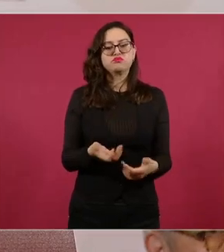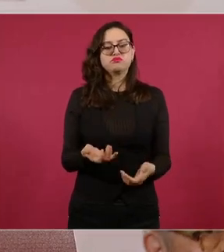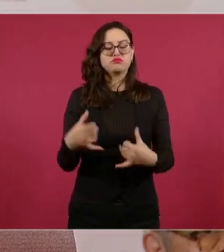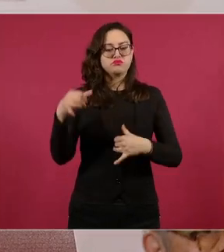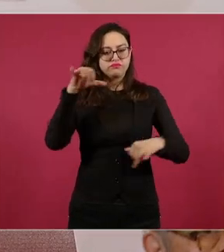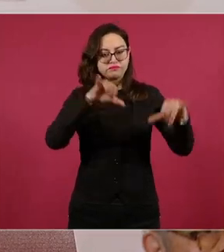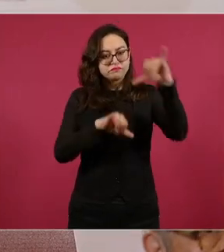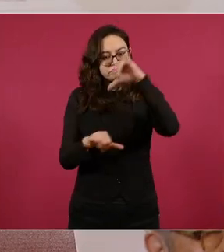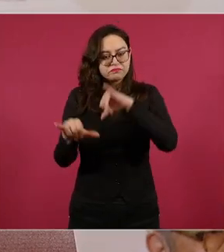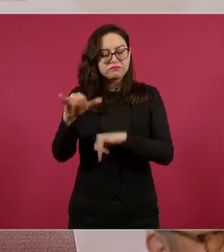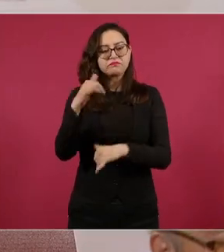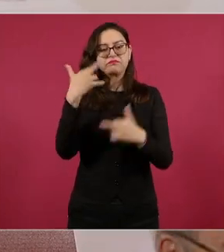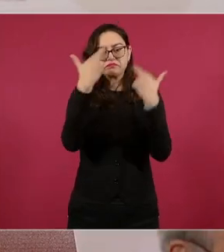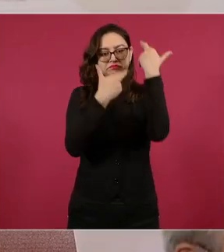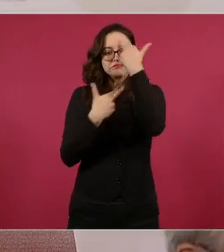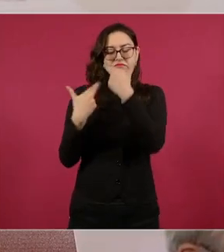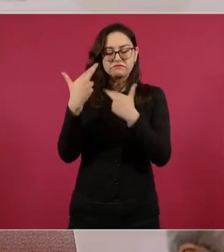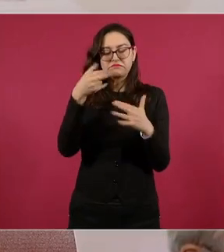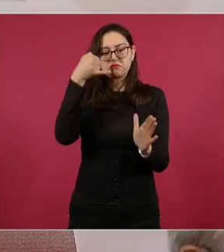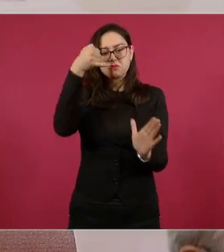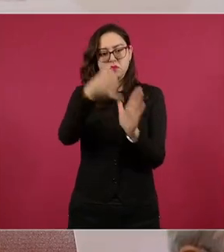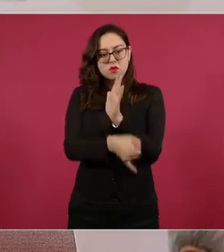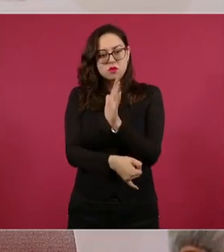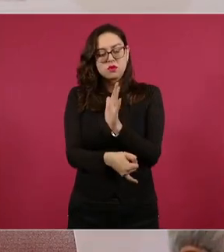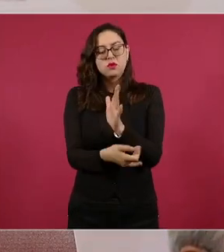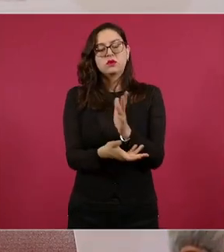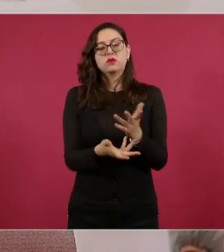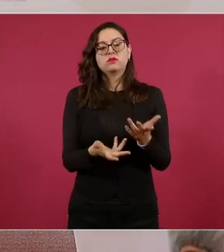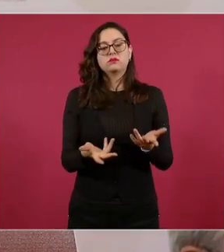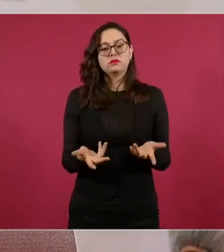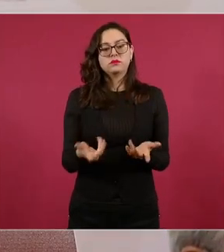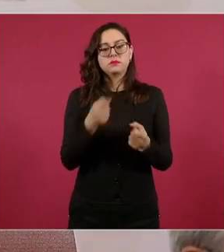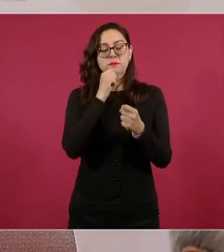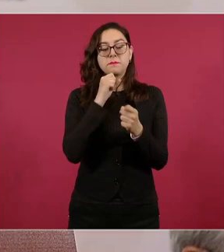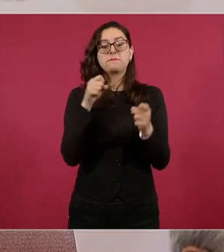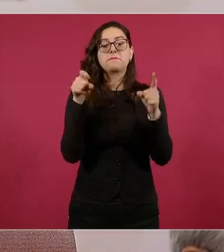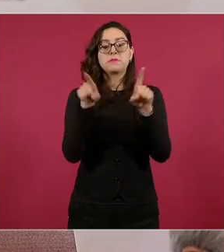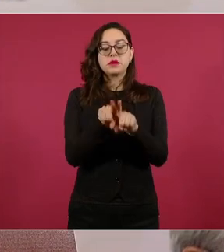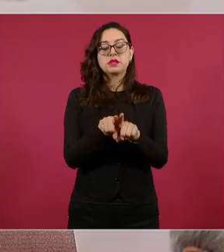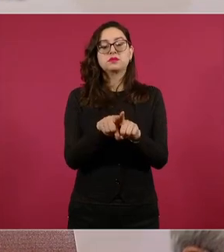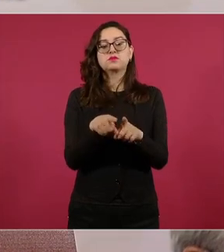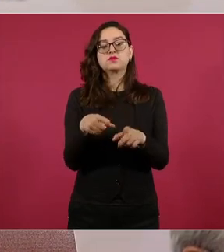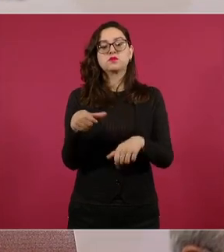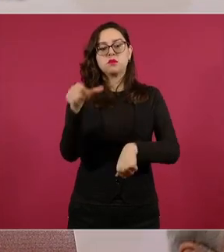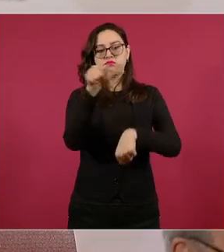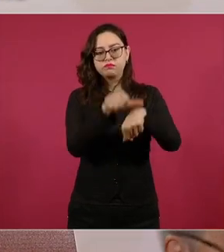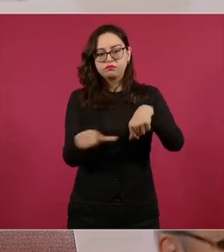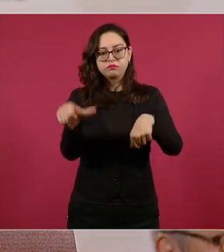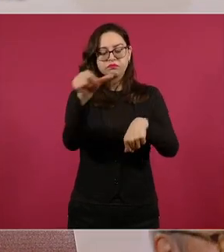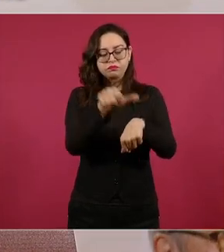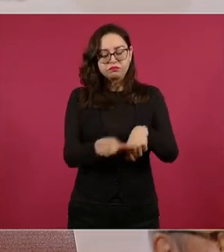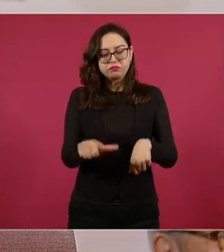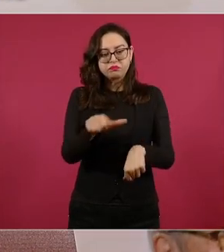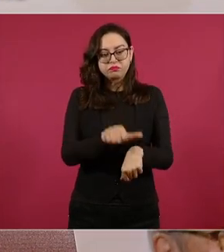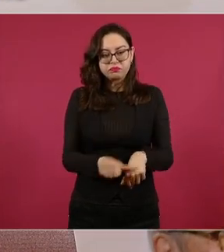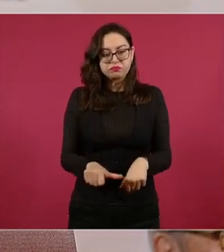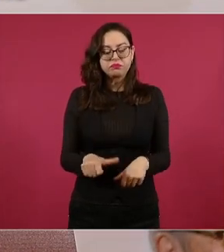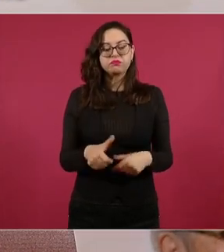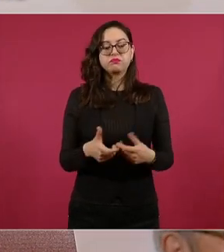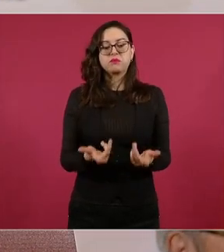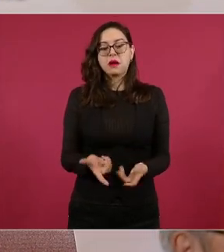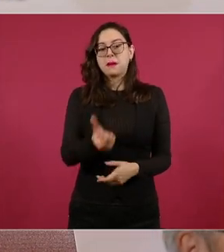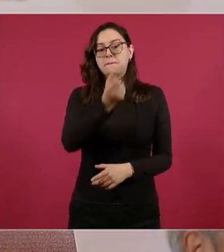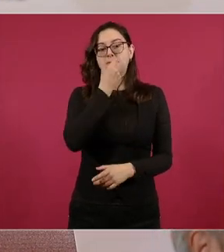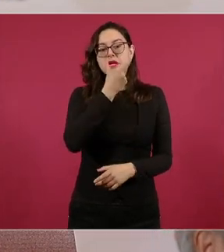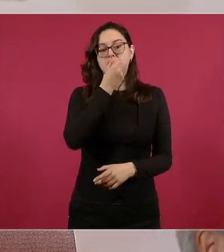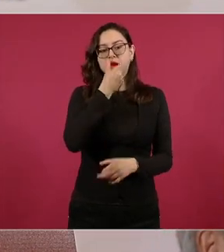que se lleven a cabo intervenciones quirúrgicas, que se entreguen todos